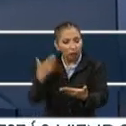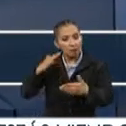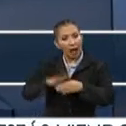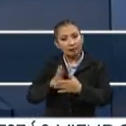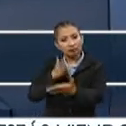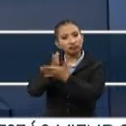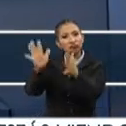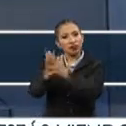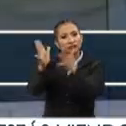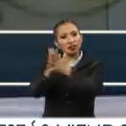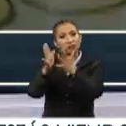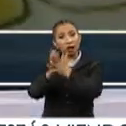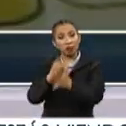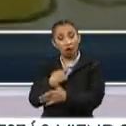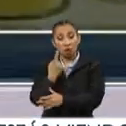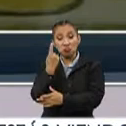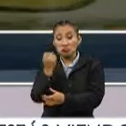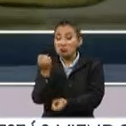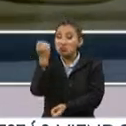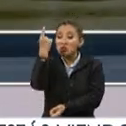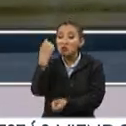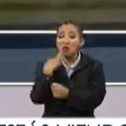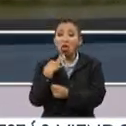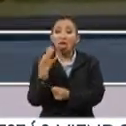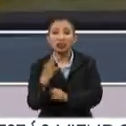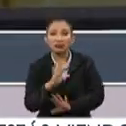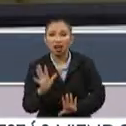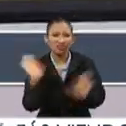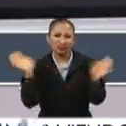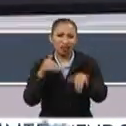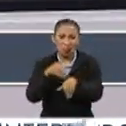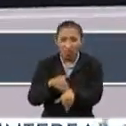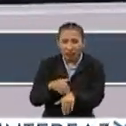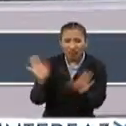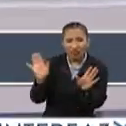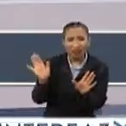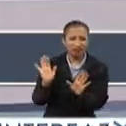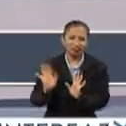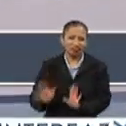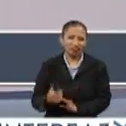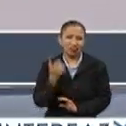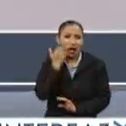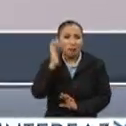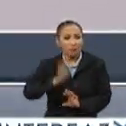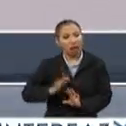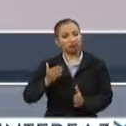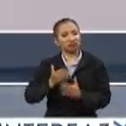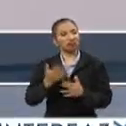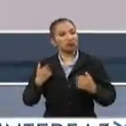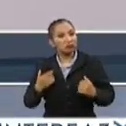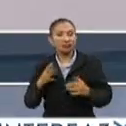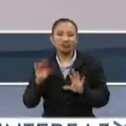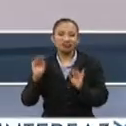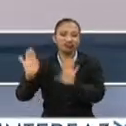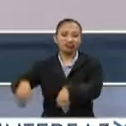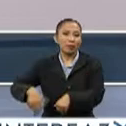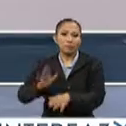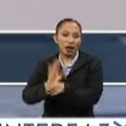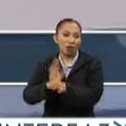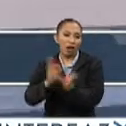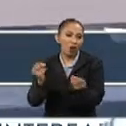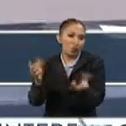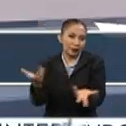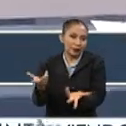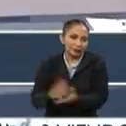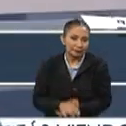más participativa. Correcto. Y no quería simplemente hacer lo que se le dijera, ¿no? Ser dirigida. Entonces, pues no lo hizo, no lo realizó.